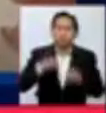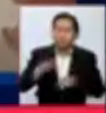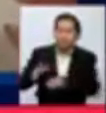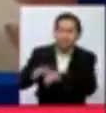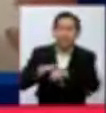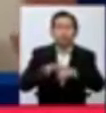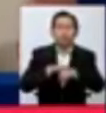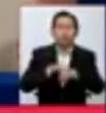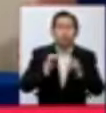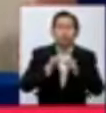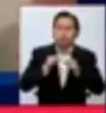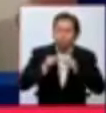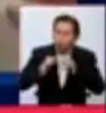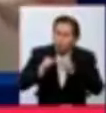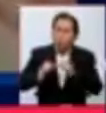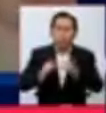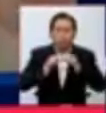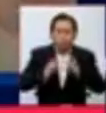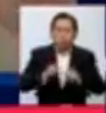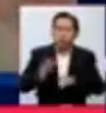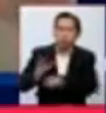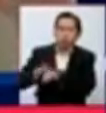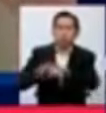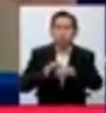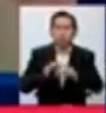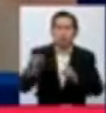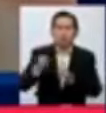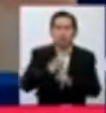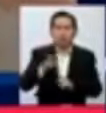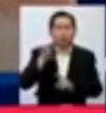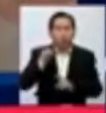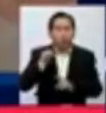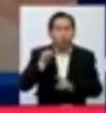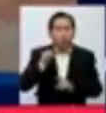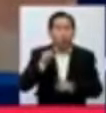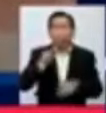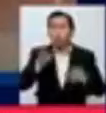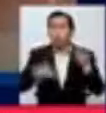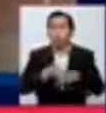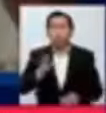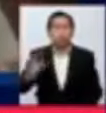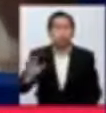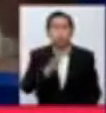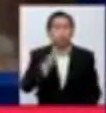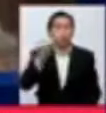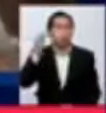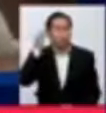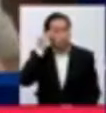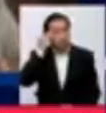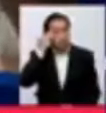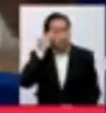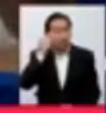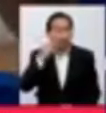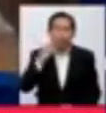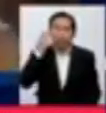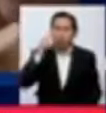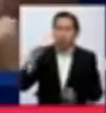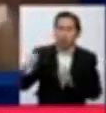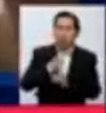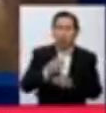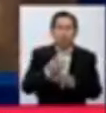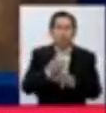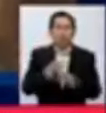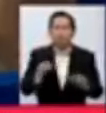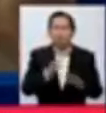sino procesos sostenidos sobre prevención de violencia, sobre que toda la población tengamos que unirnos para erradicar la violencia.